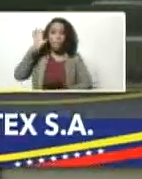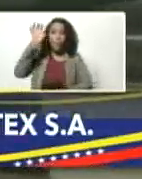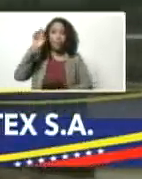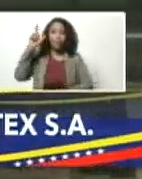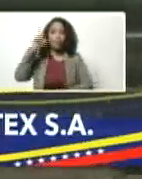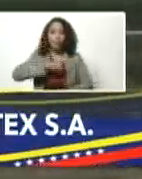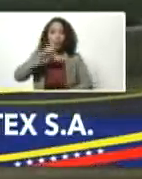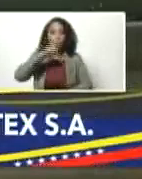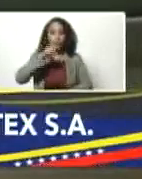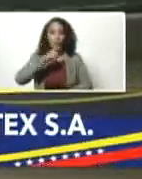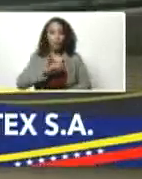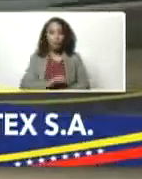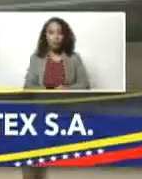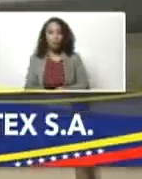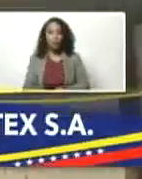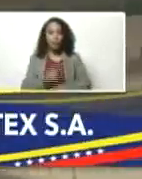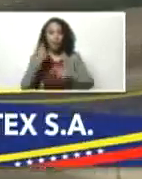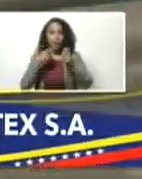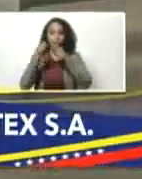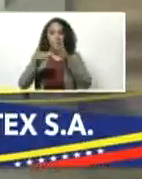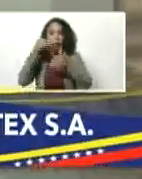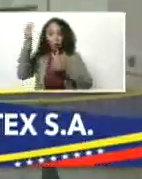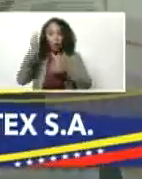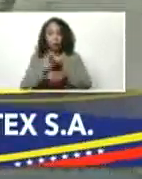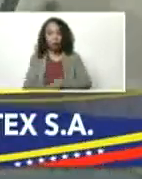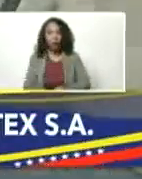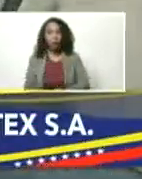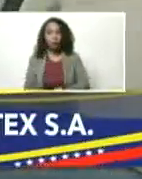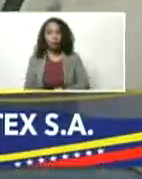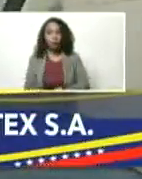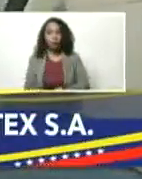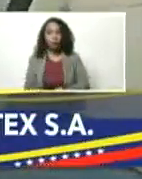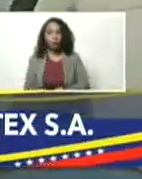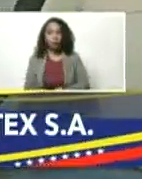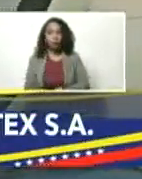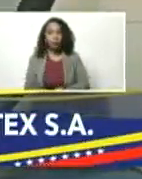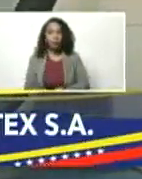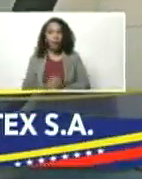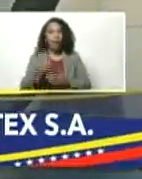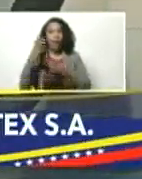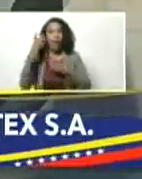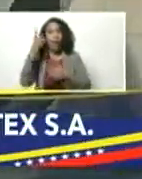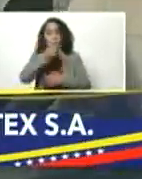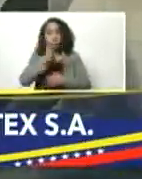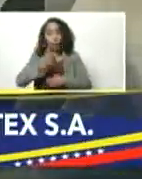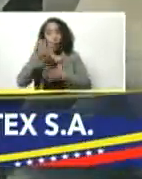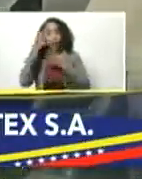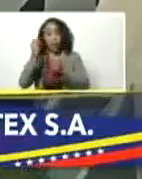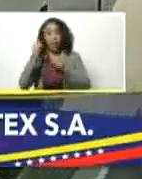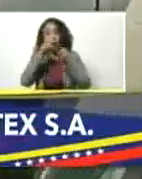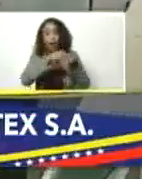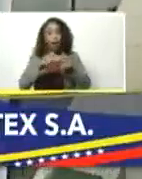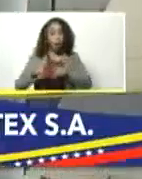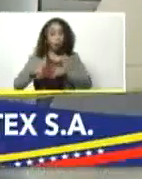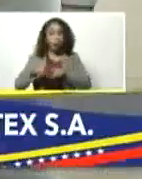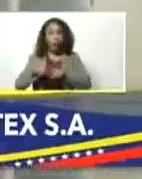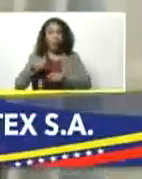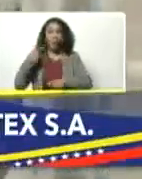necesita y exportarlo. Son los que entienden que la agricultura tiene que ser la